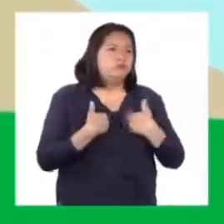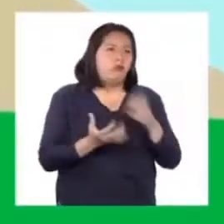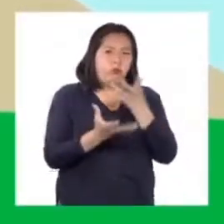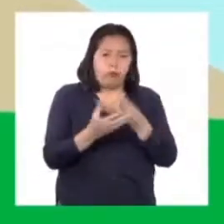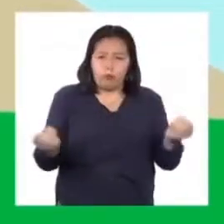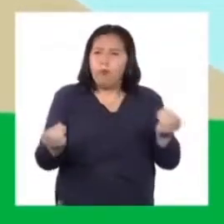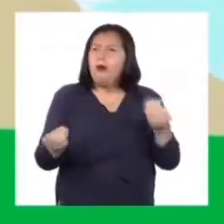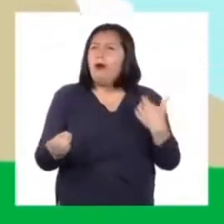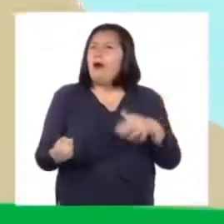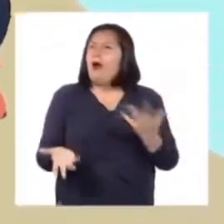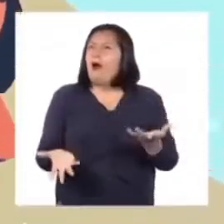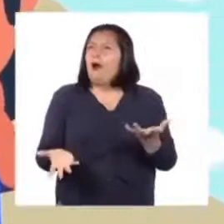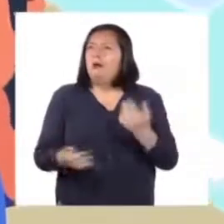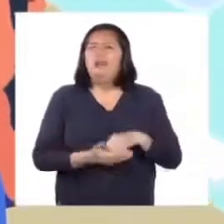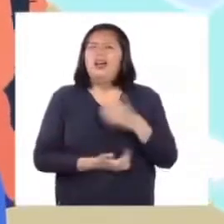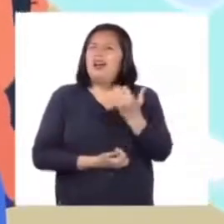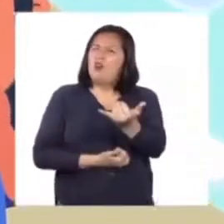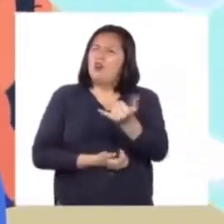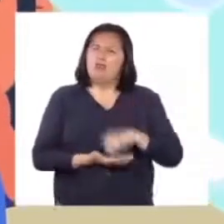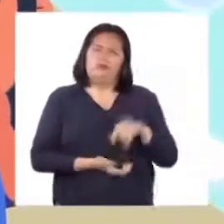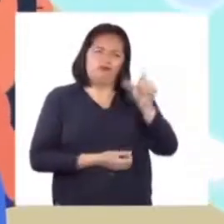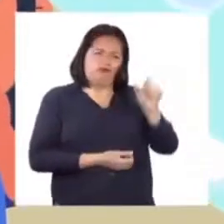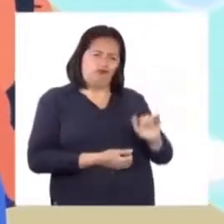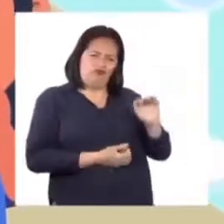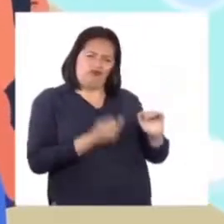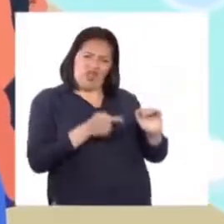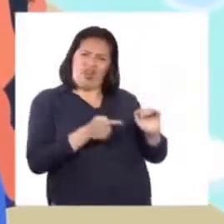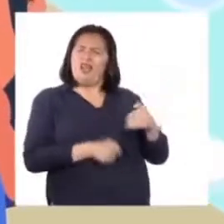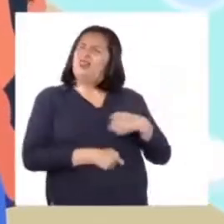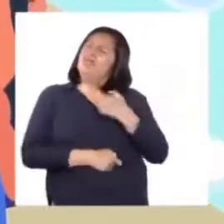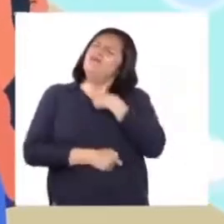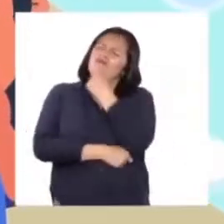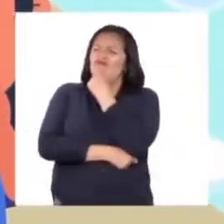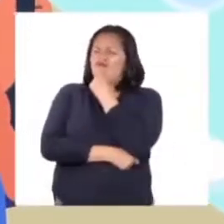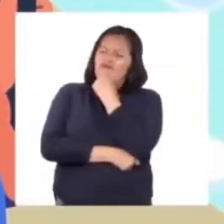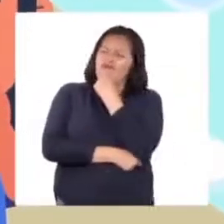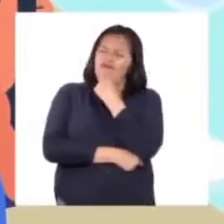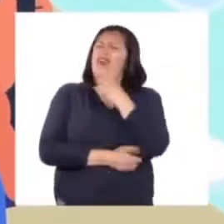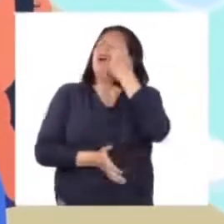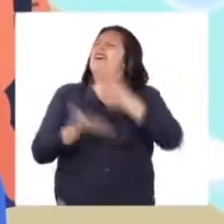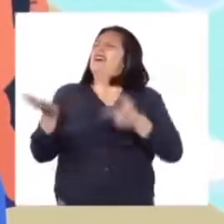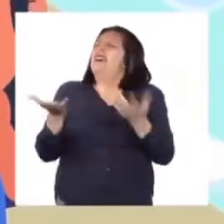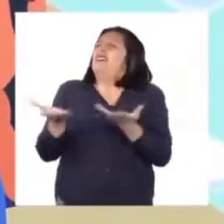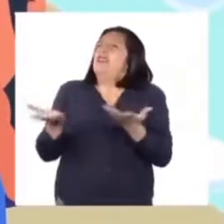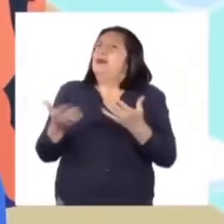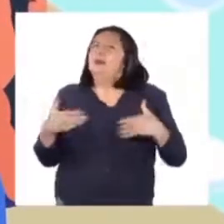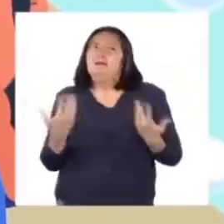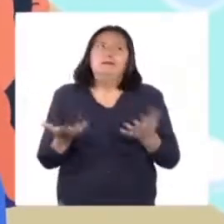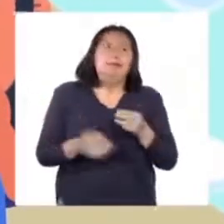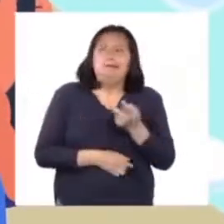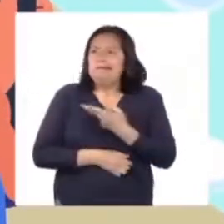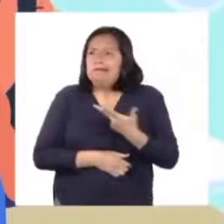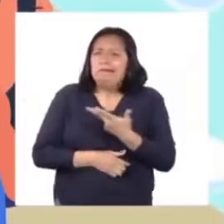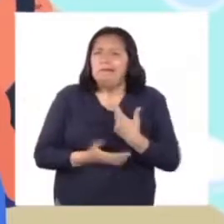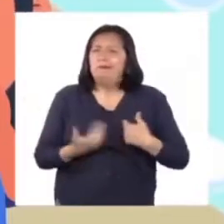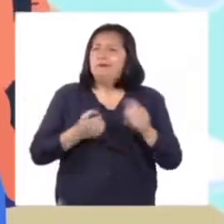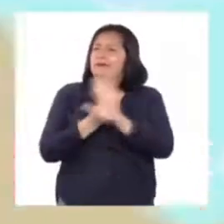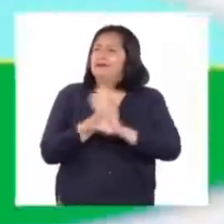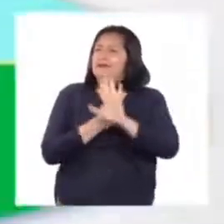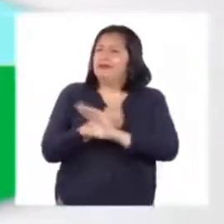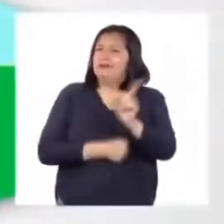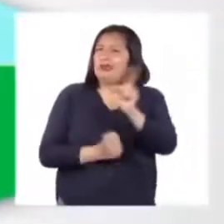desaparecer. Entonces, Antonio se pregunta qué pueden hacer ellos para proteger a los animales y no se